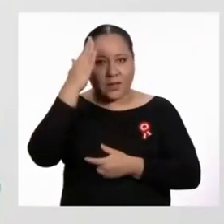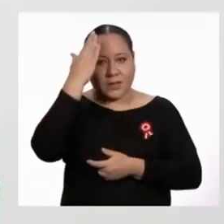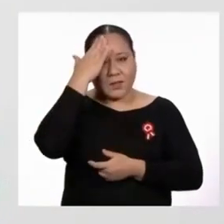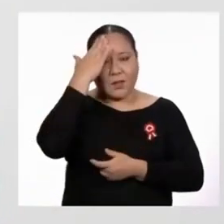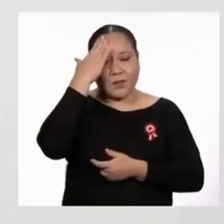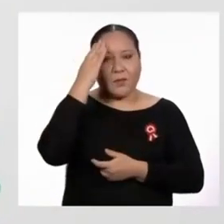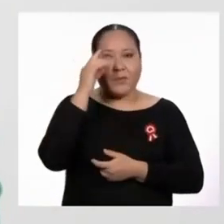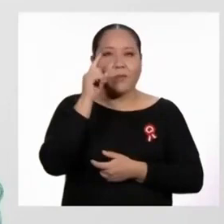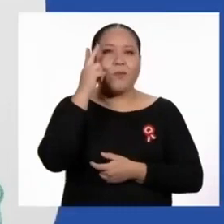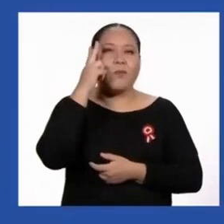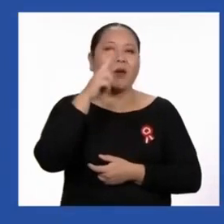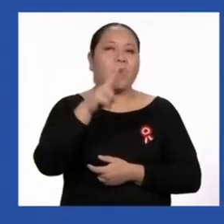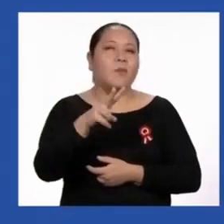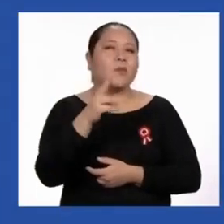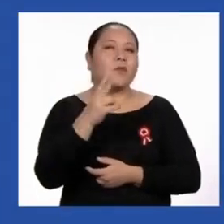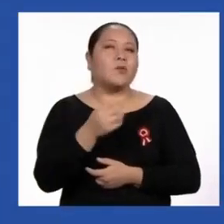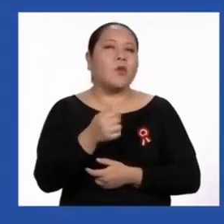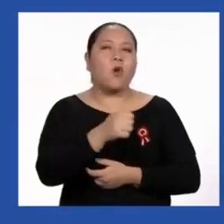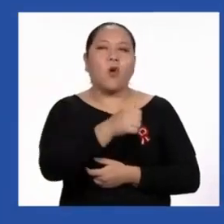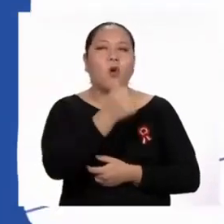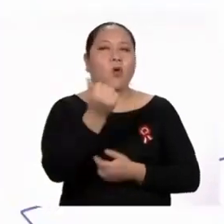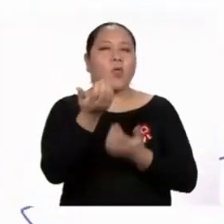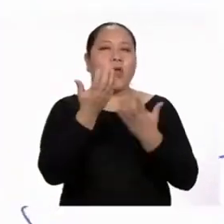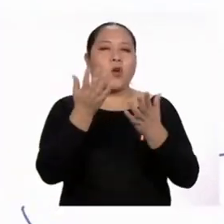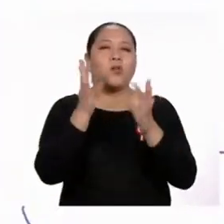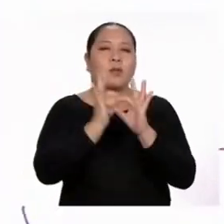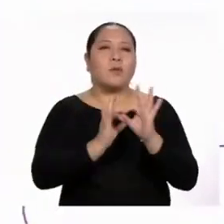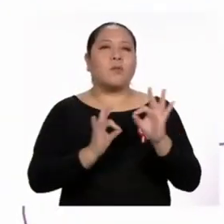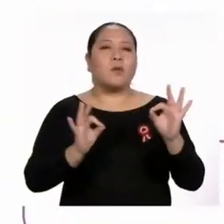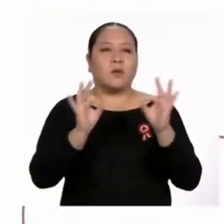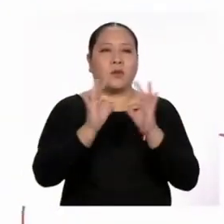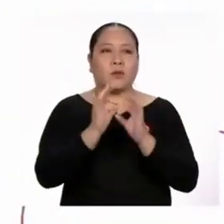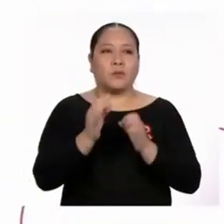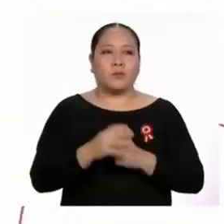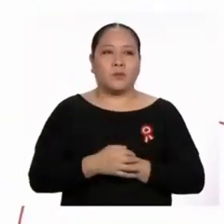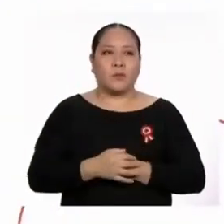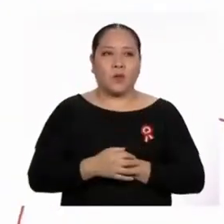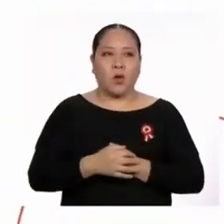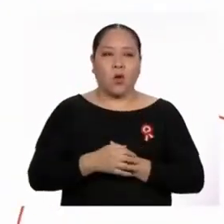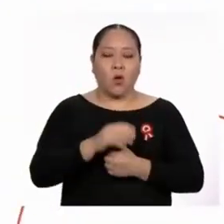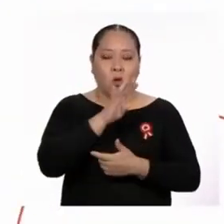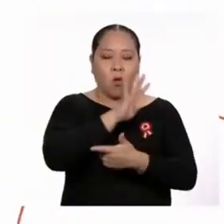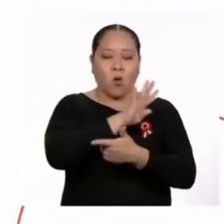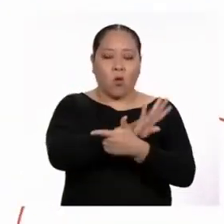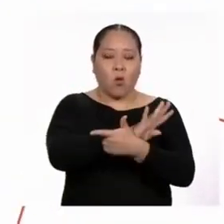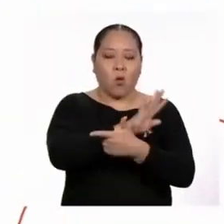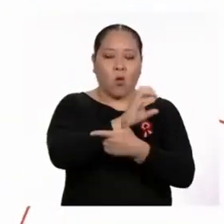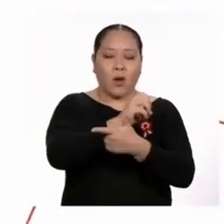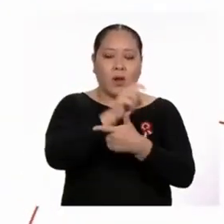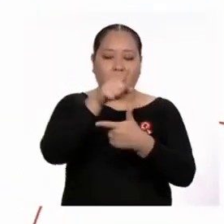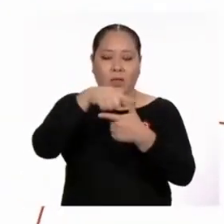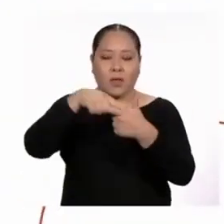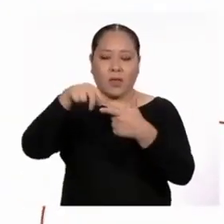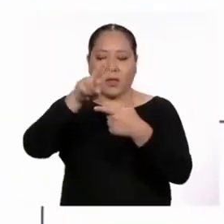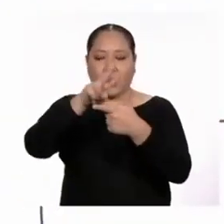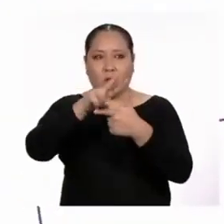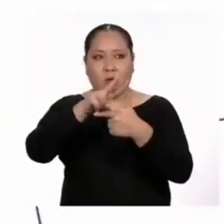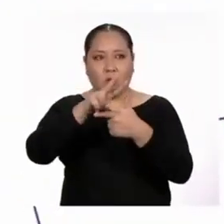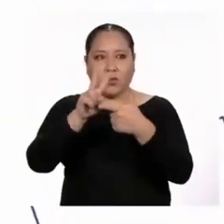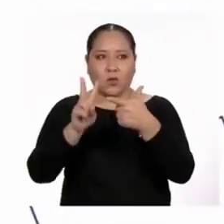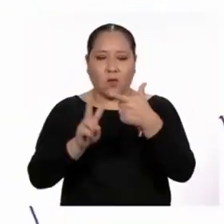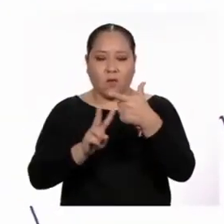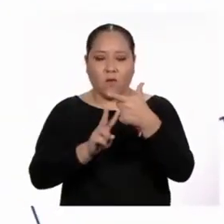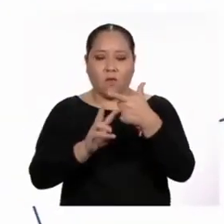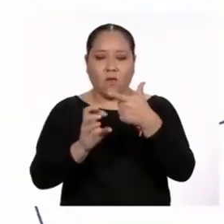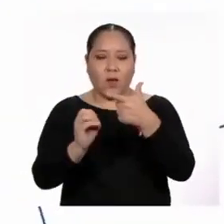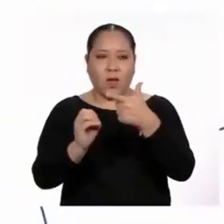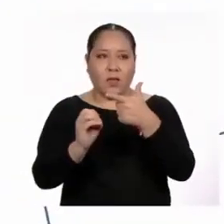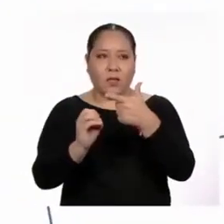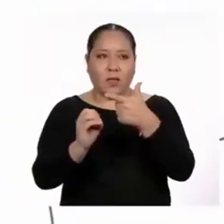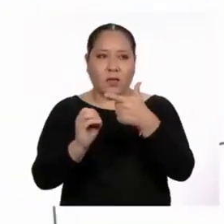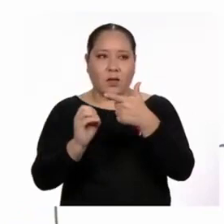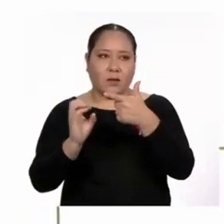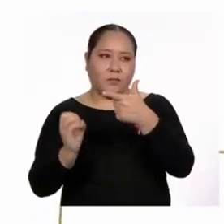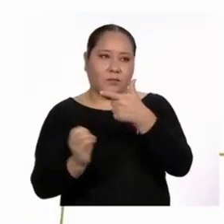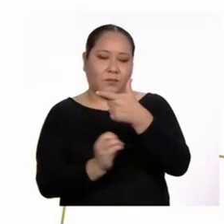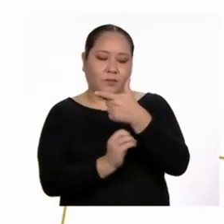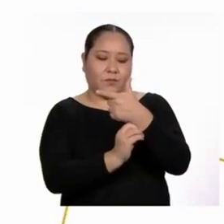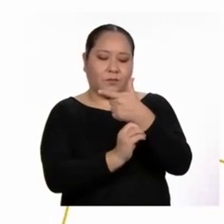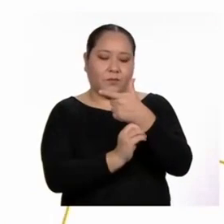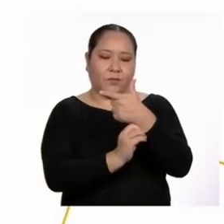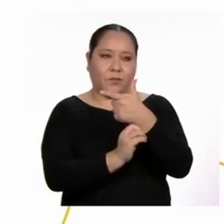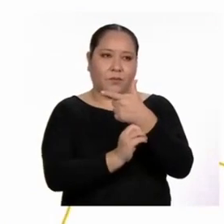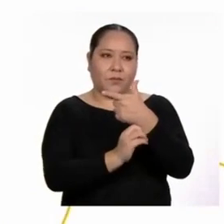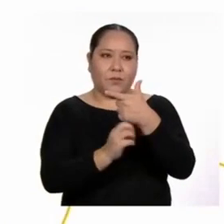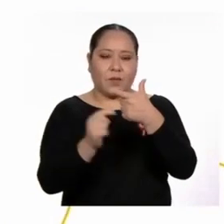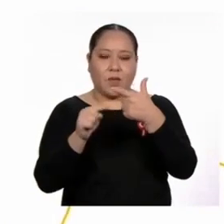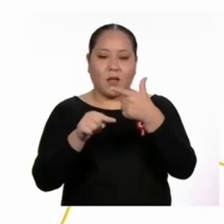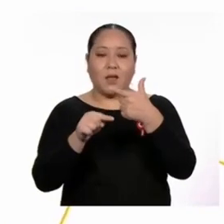de algo importante. 40 entre 2 es 20. Y esta división lo que nos muestra